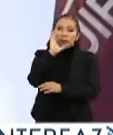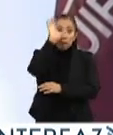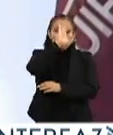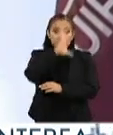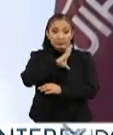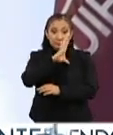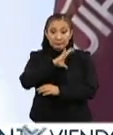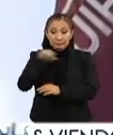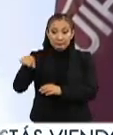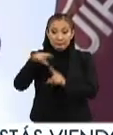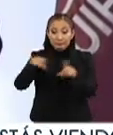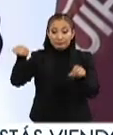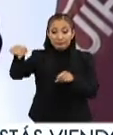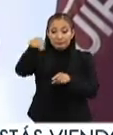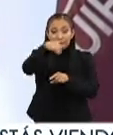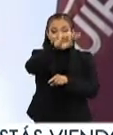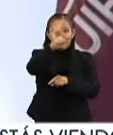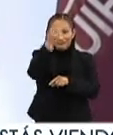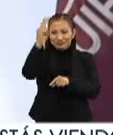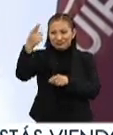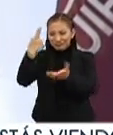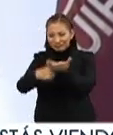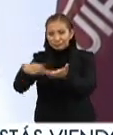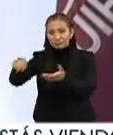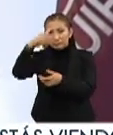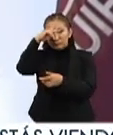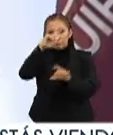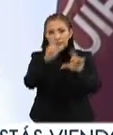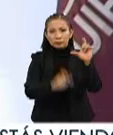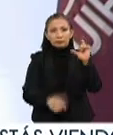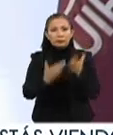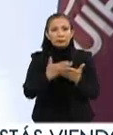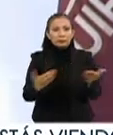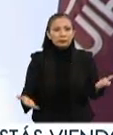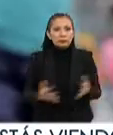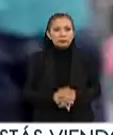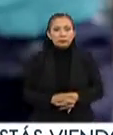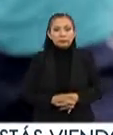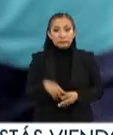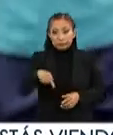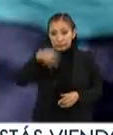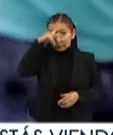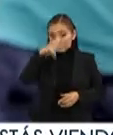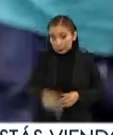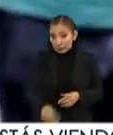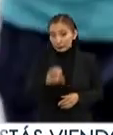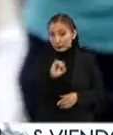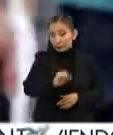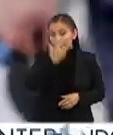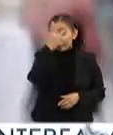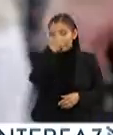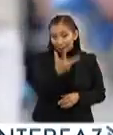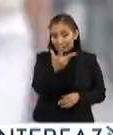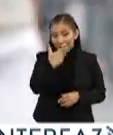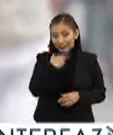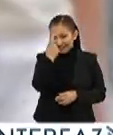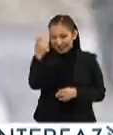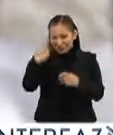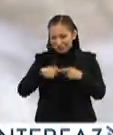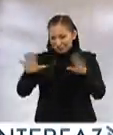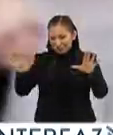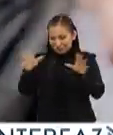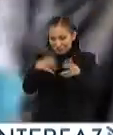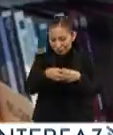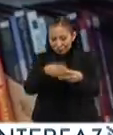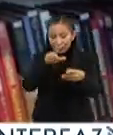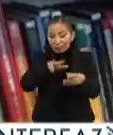que realizan las universidades del país hoy en día. En México, 68 de cada 100 personas